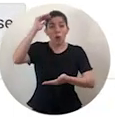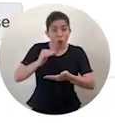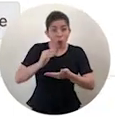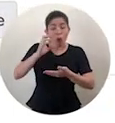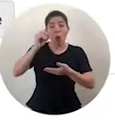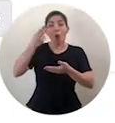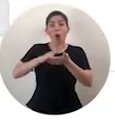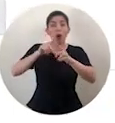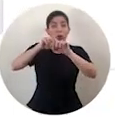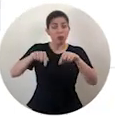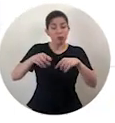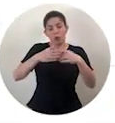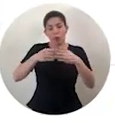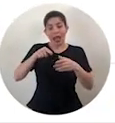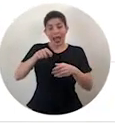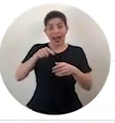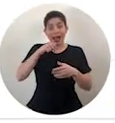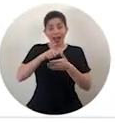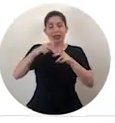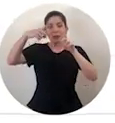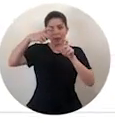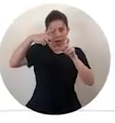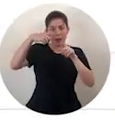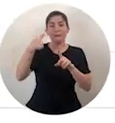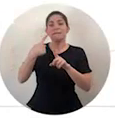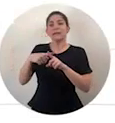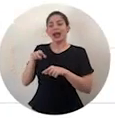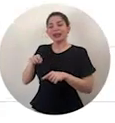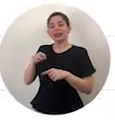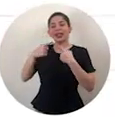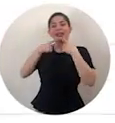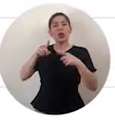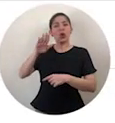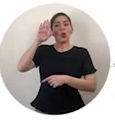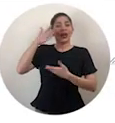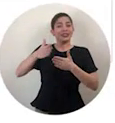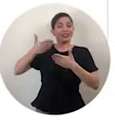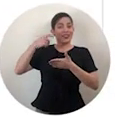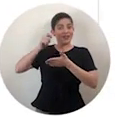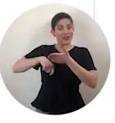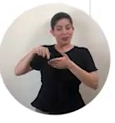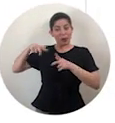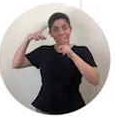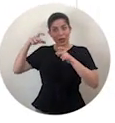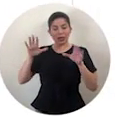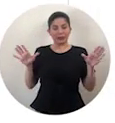o suspensión de contrato cuando así corresponda, y la fotografía de la declaración jurada firmada